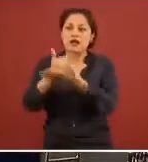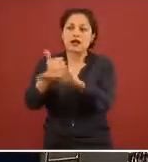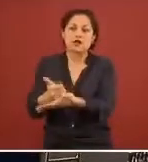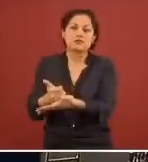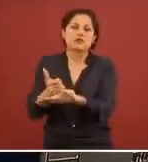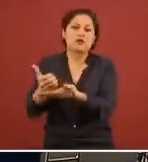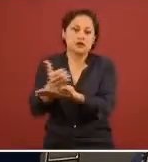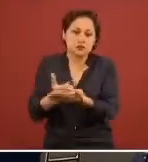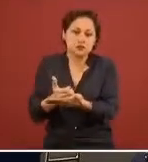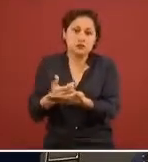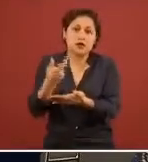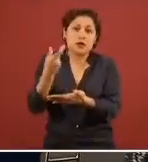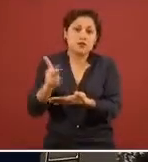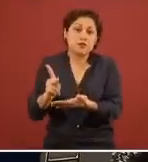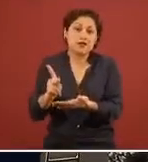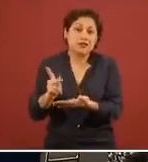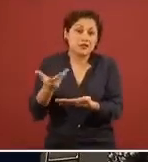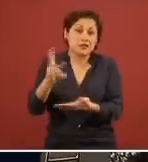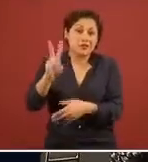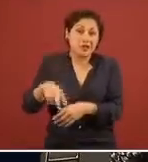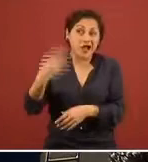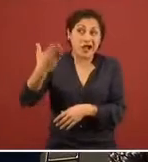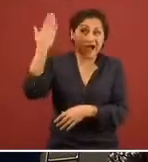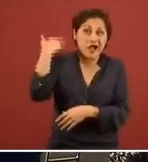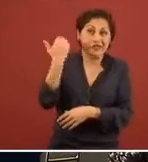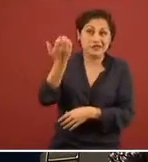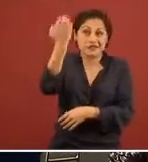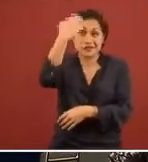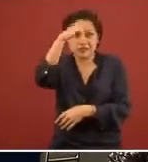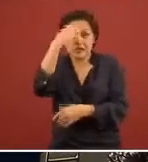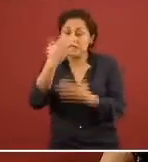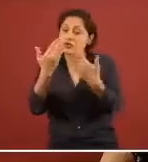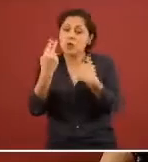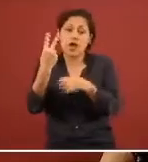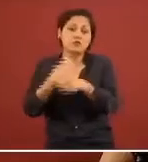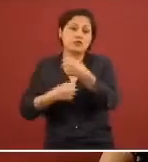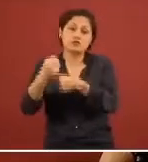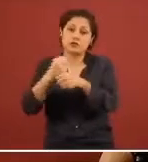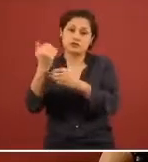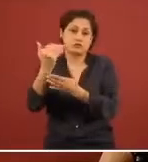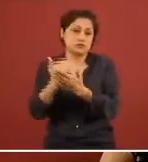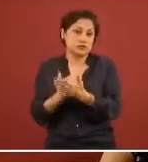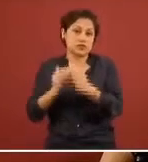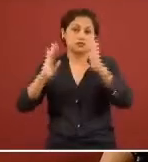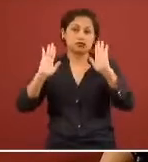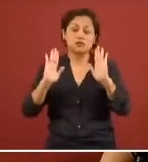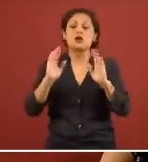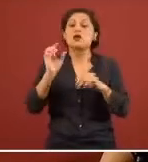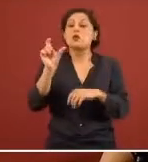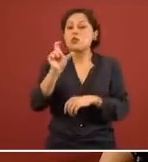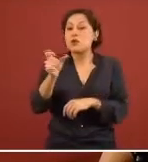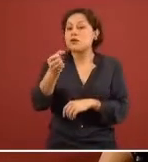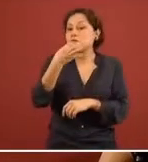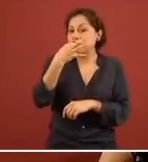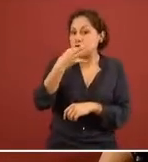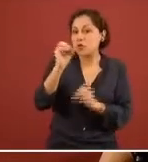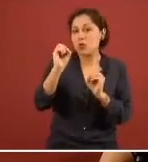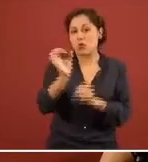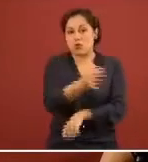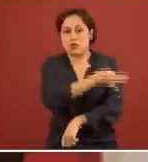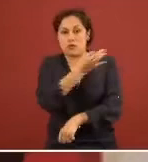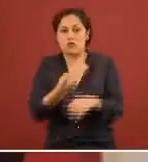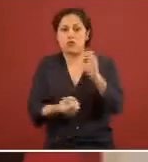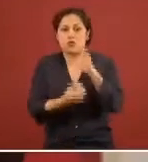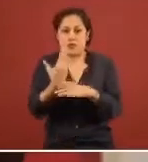2 años. Esto ocurriría si se tratara de medicamentos nuevos o en el caso de una vacuna. Lo que ahora está en